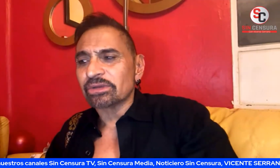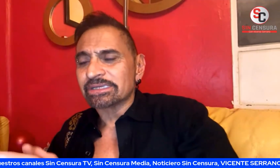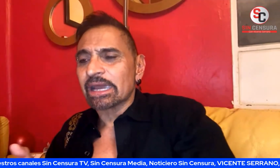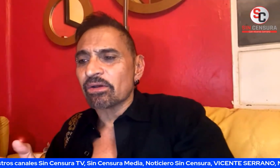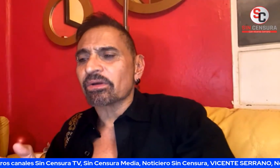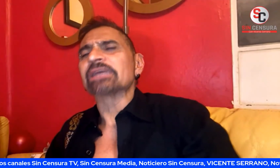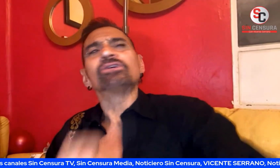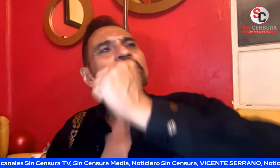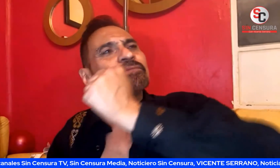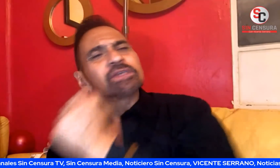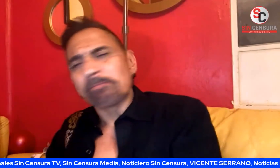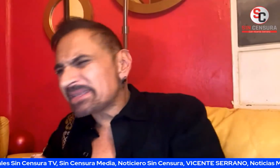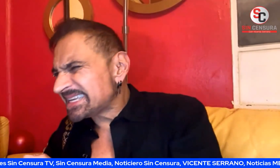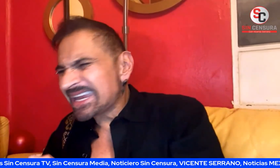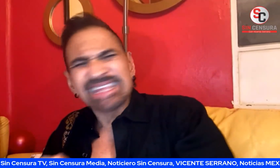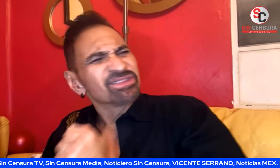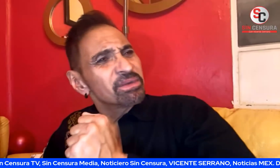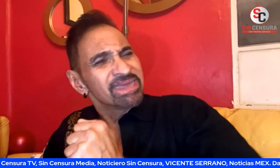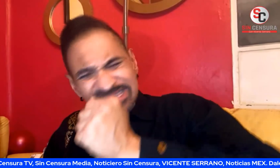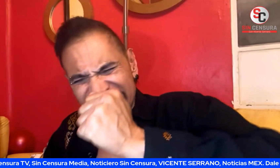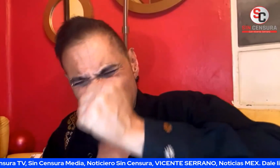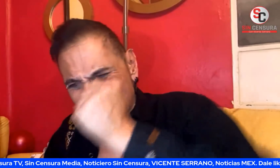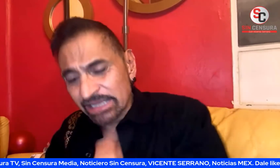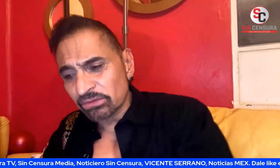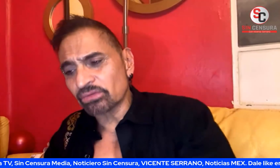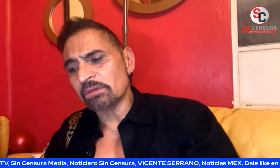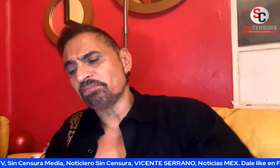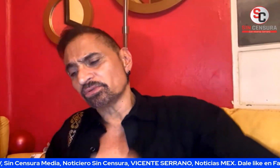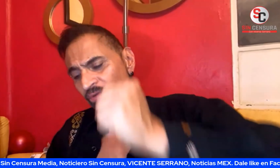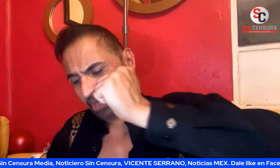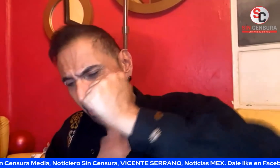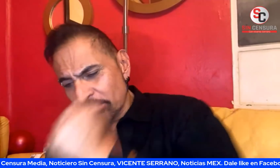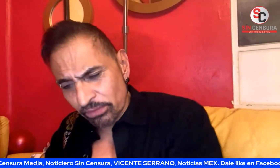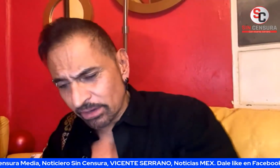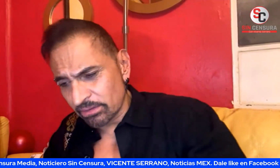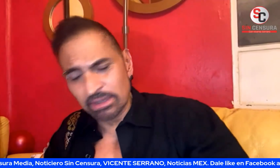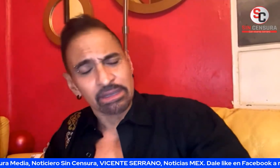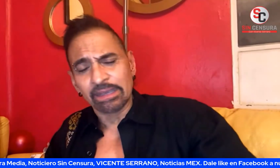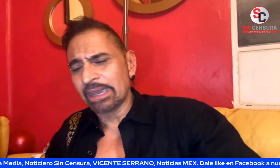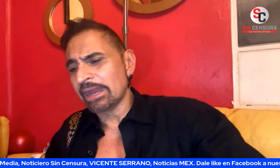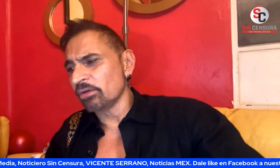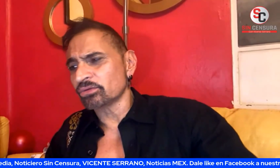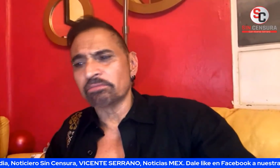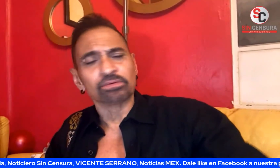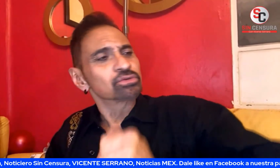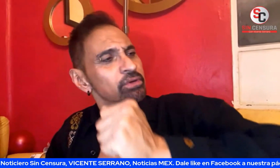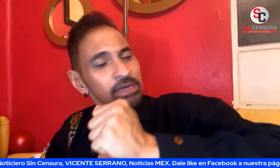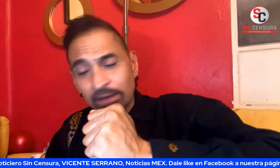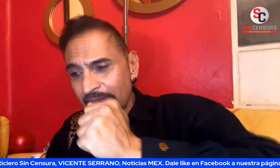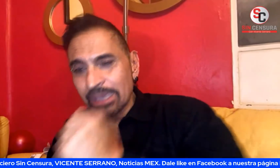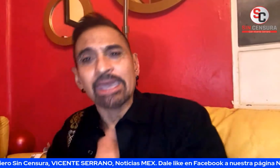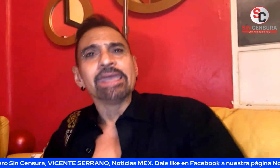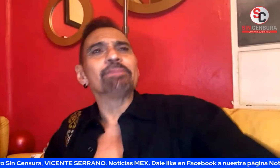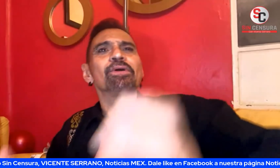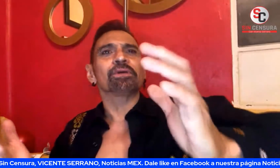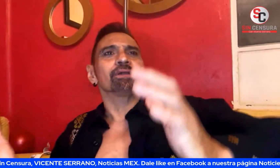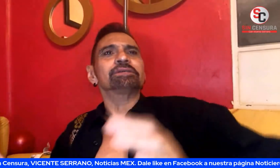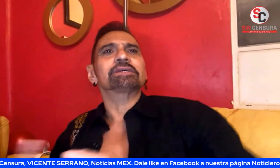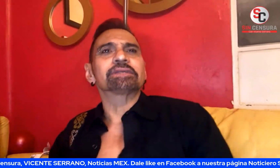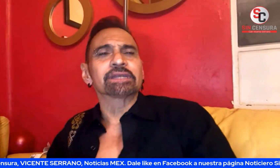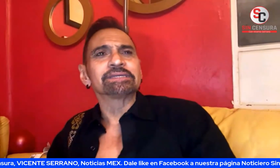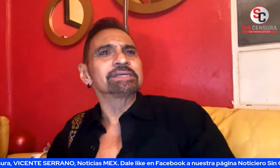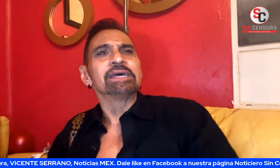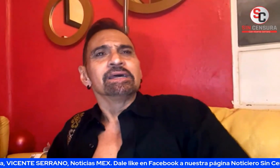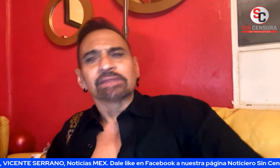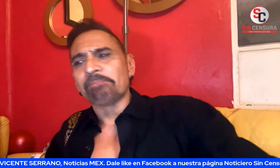tiene razón y está en lo correcto, se empecinarían todavía en decir que Cristo es un impostor y que Buda no, era otro impostor y bueno, que